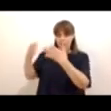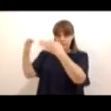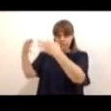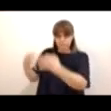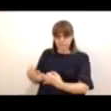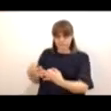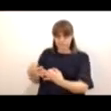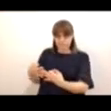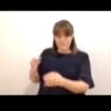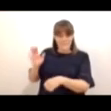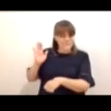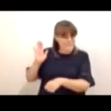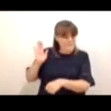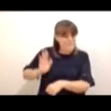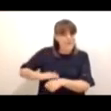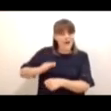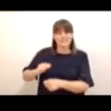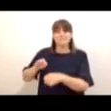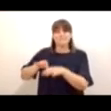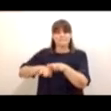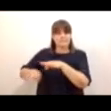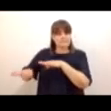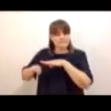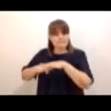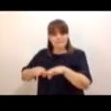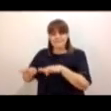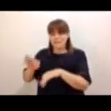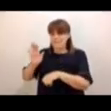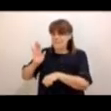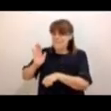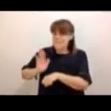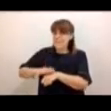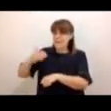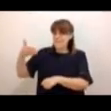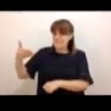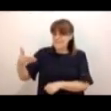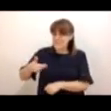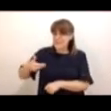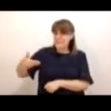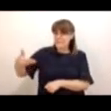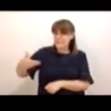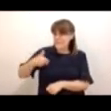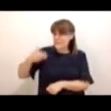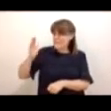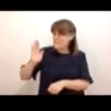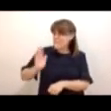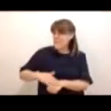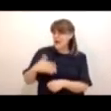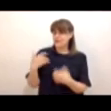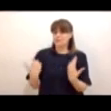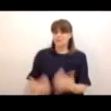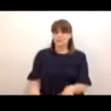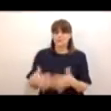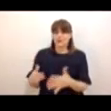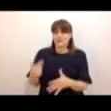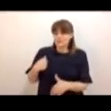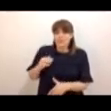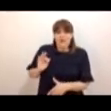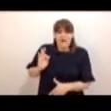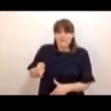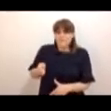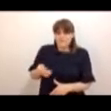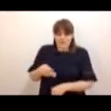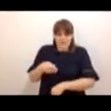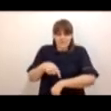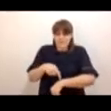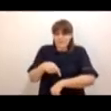aumentado que la demanda es mucho mayor que hay una sobre exigencia que tienen que estar a disposición casi todo el